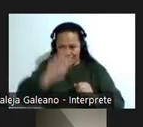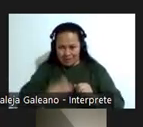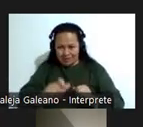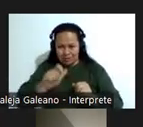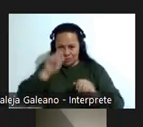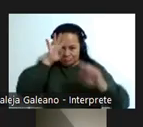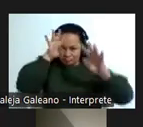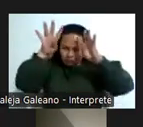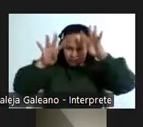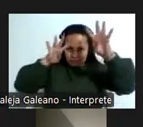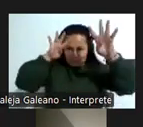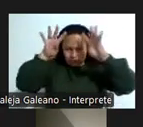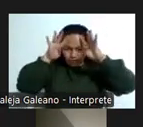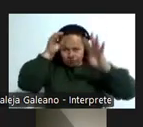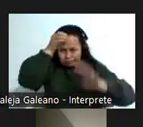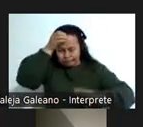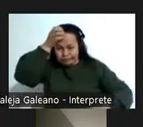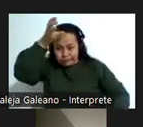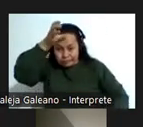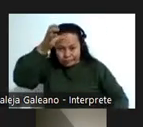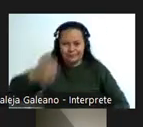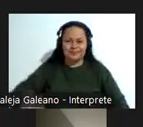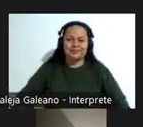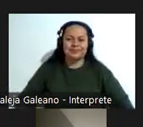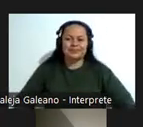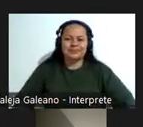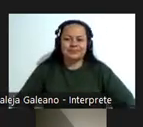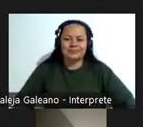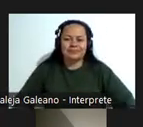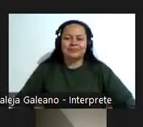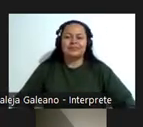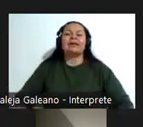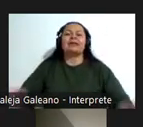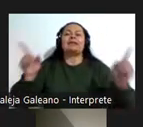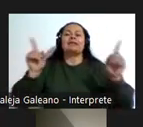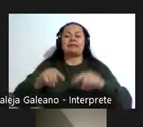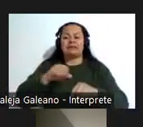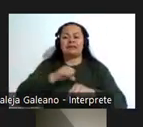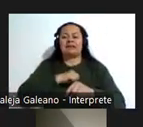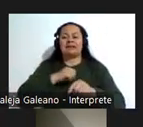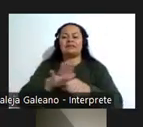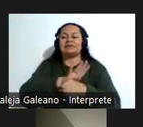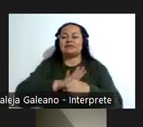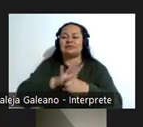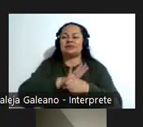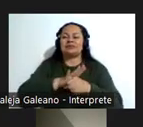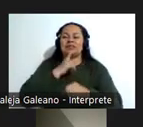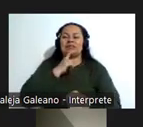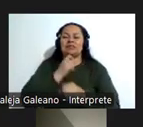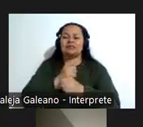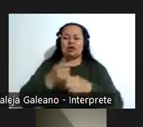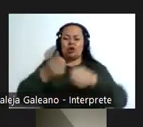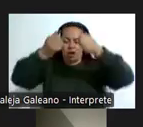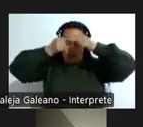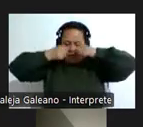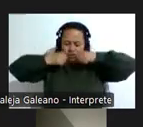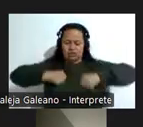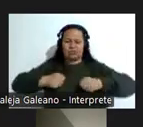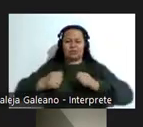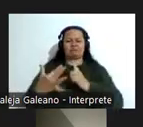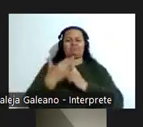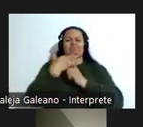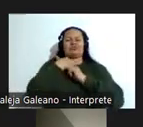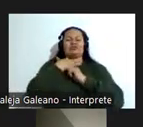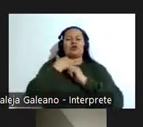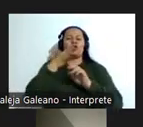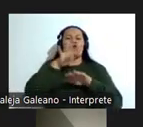creadoras de ese conocimiento. Y eso implica algo muy difícil. y es asumir los afectos, asumir que la